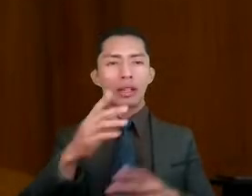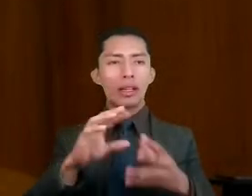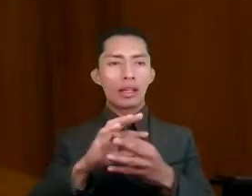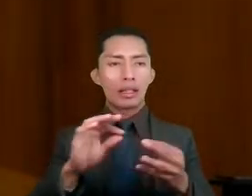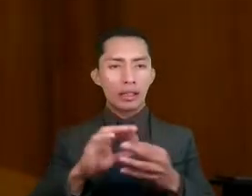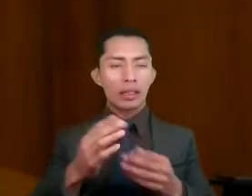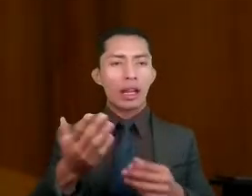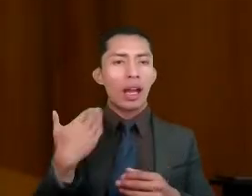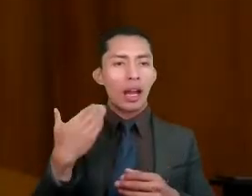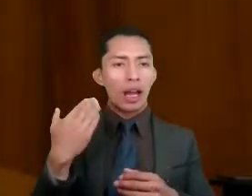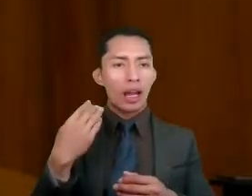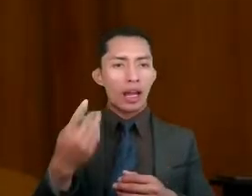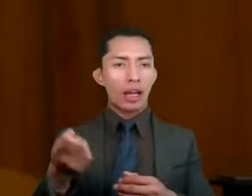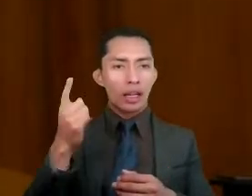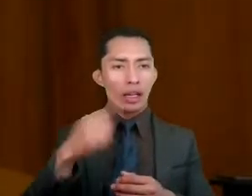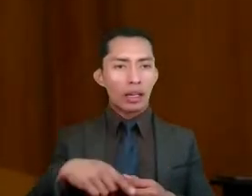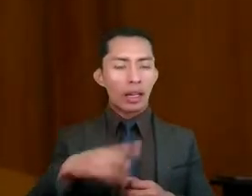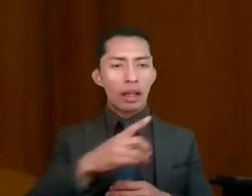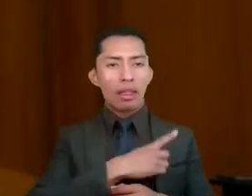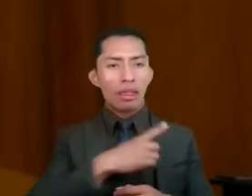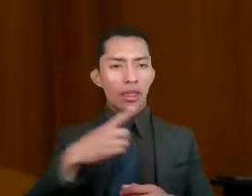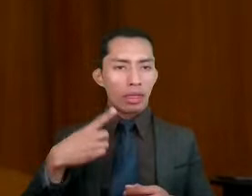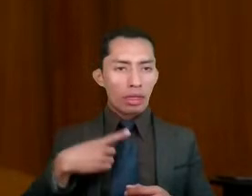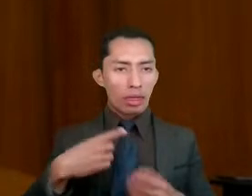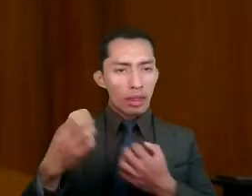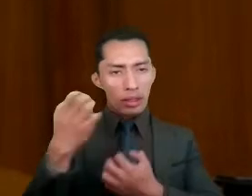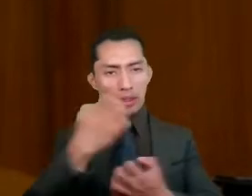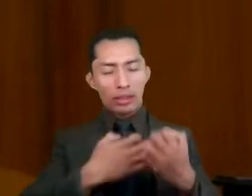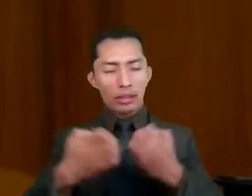de instruir para que me hagan, y se lo voy a entregar